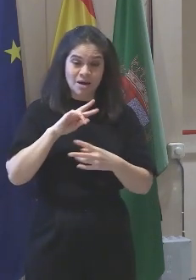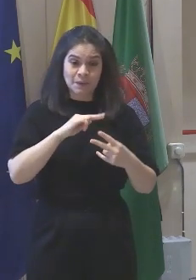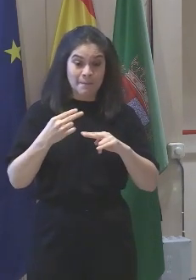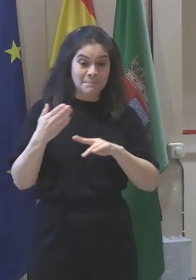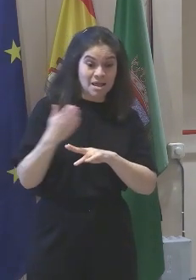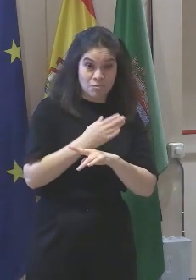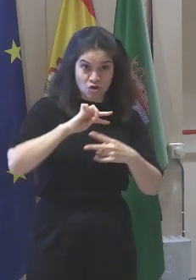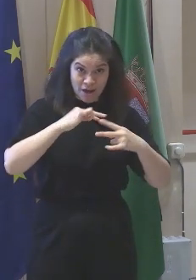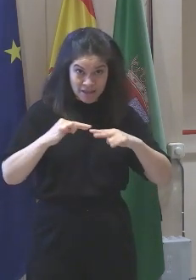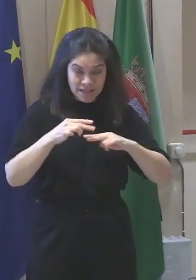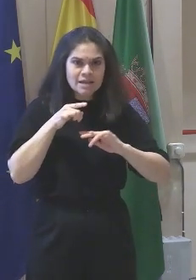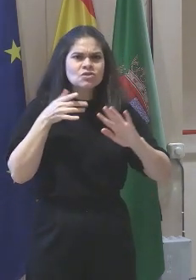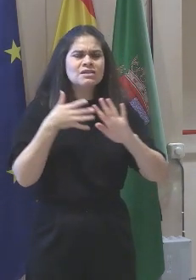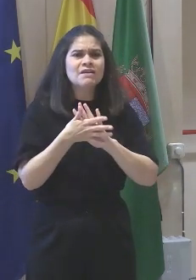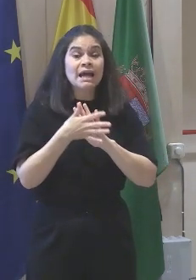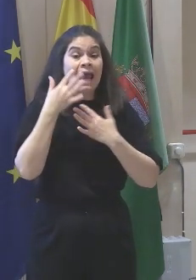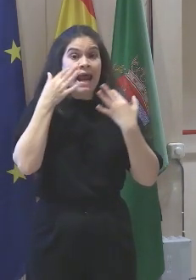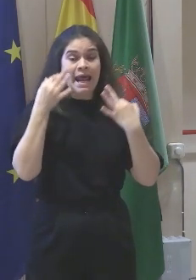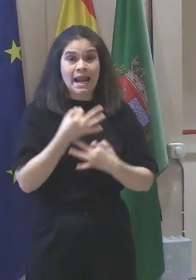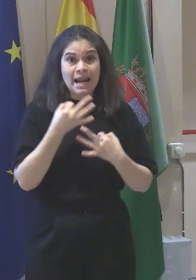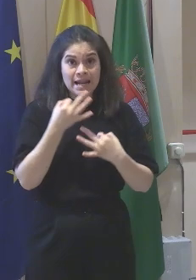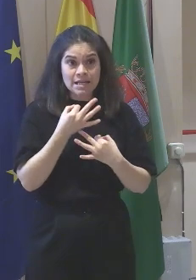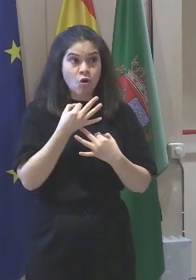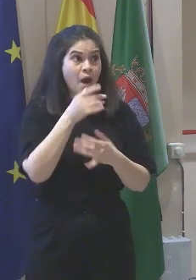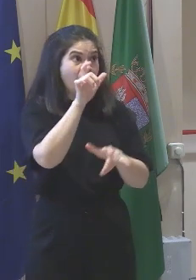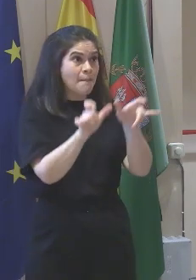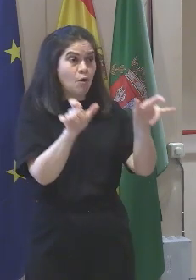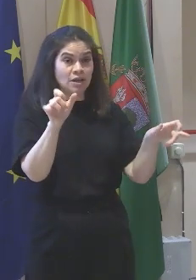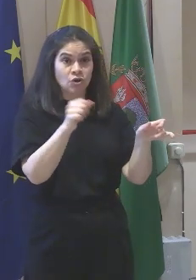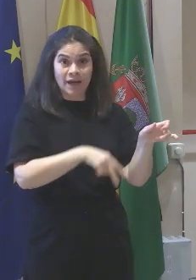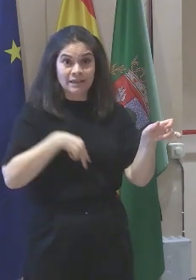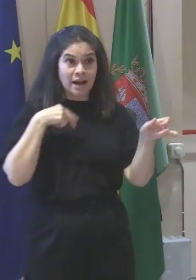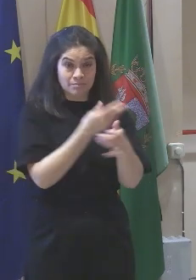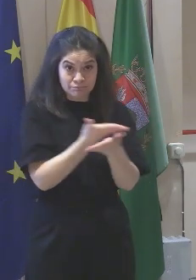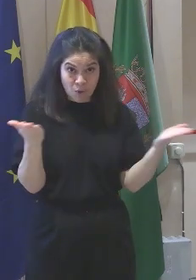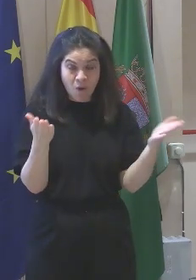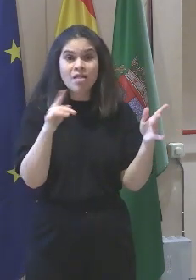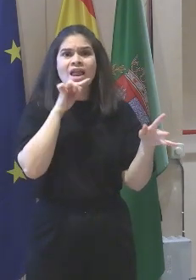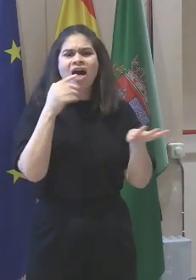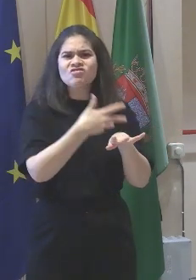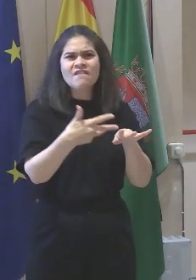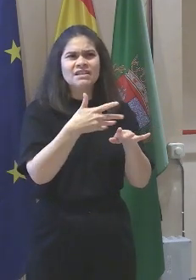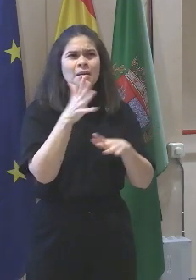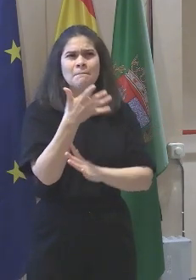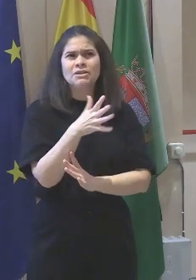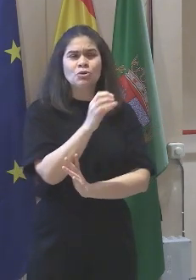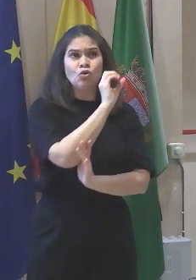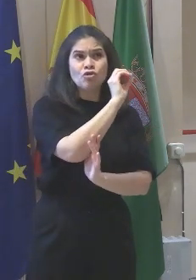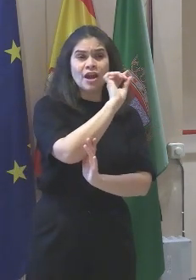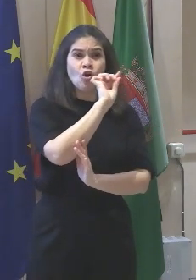esto conlleva que aunque el riesgo en la población en general de la diabetes se estima entre un 0,3 y